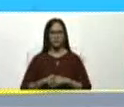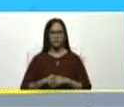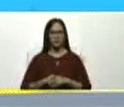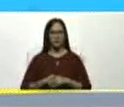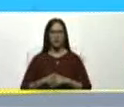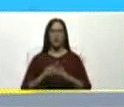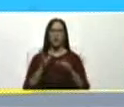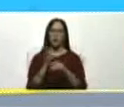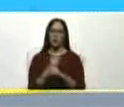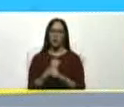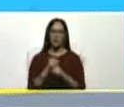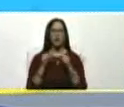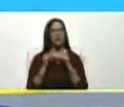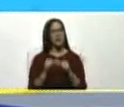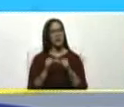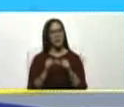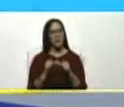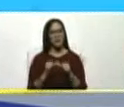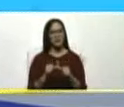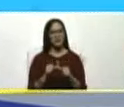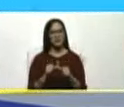Creo firmemente